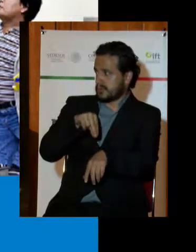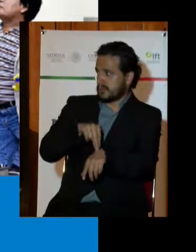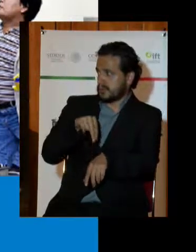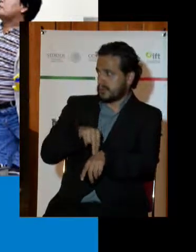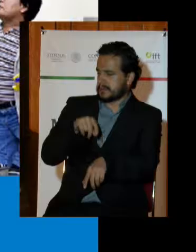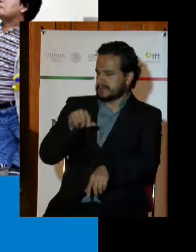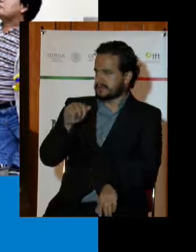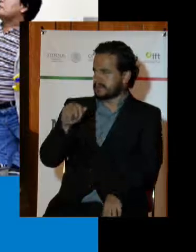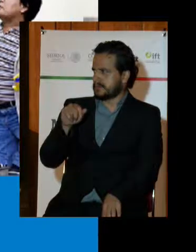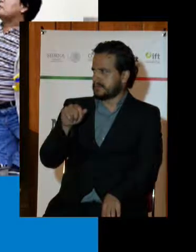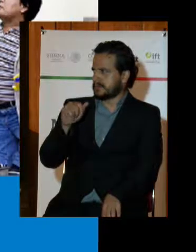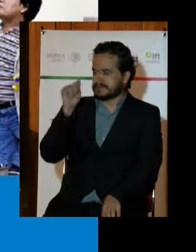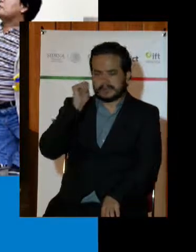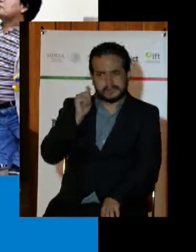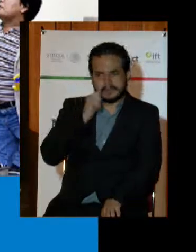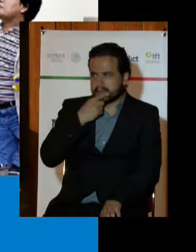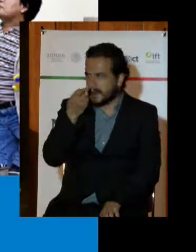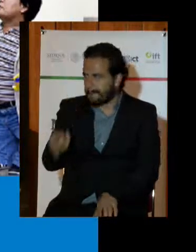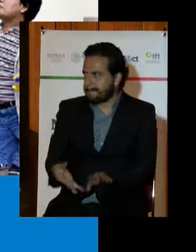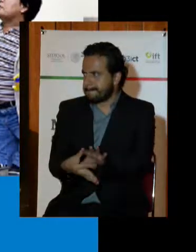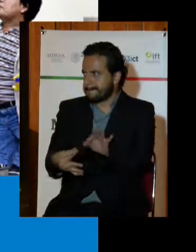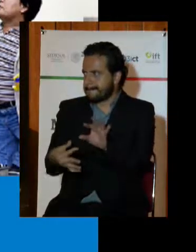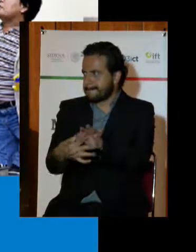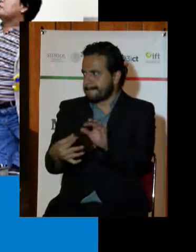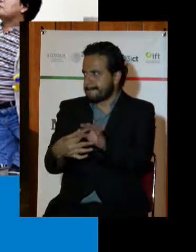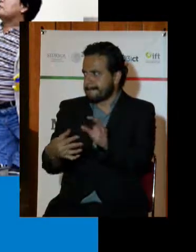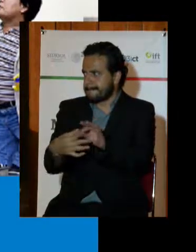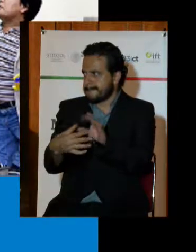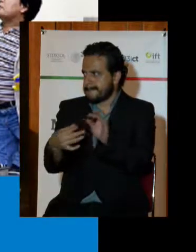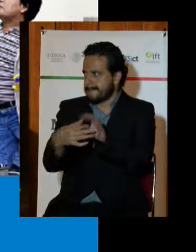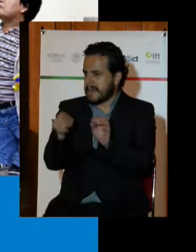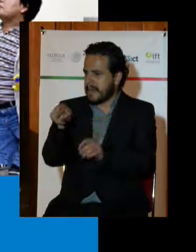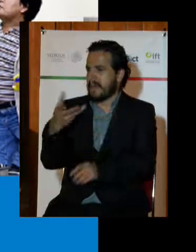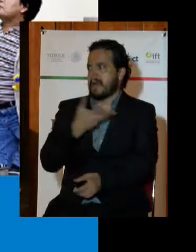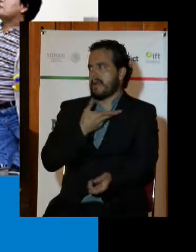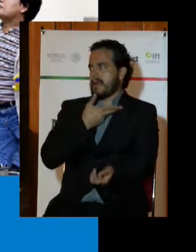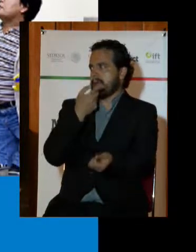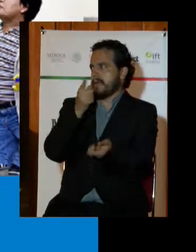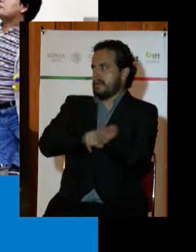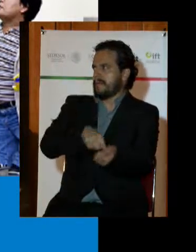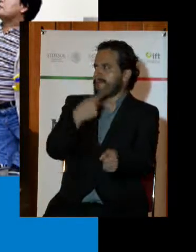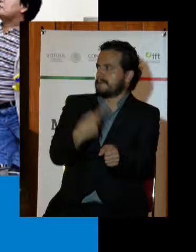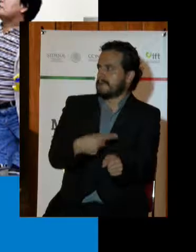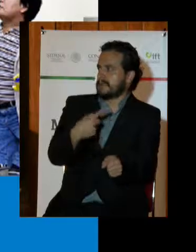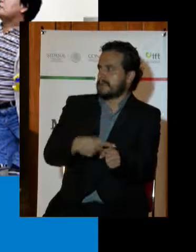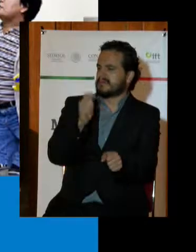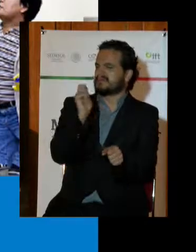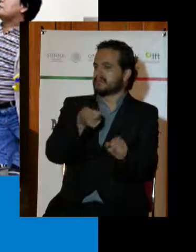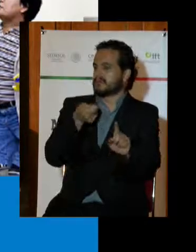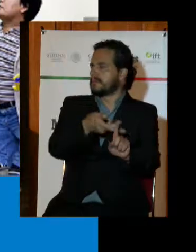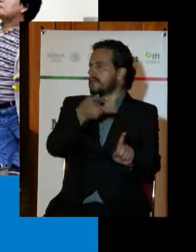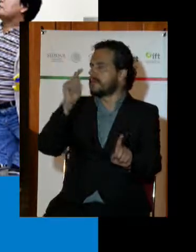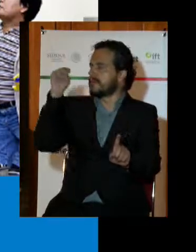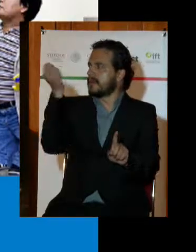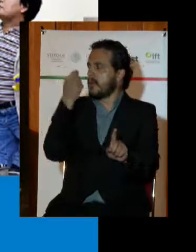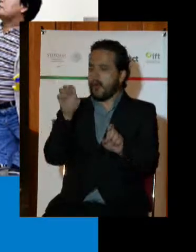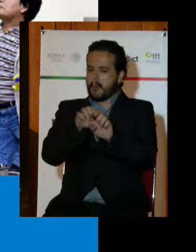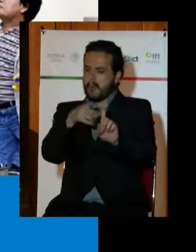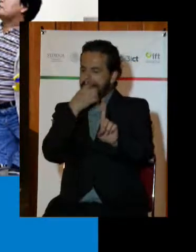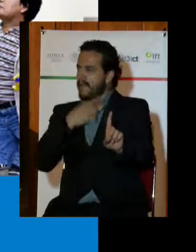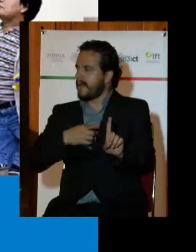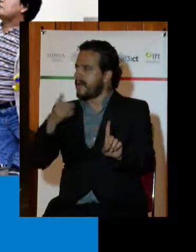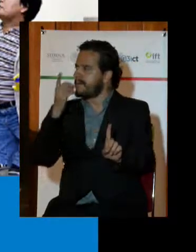cuando hablábamos de un paciente con una condición, era muy fácil desde el punto de vista de tecnología decir es que esta persona es diabética Y nos decía no,